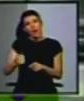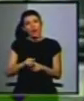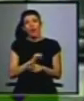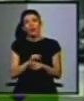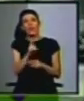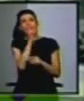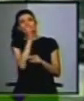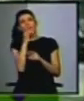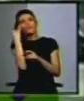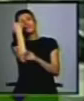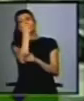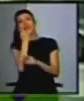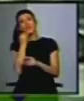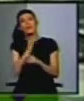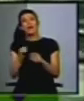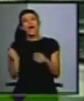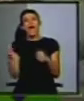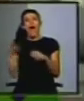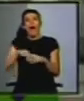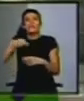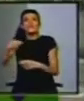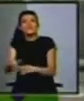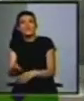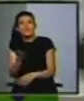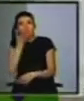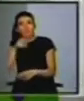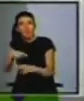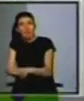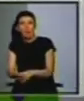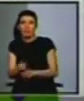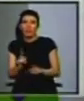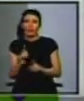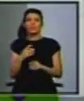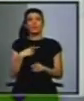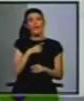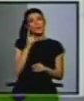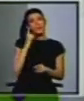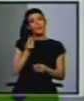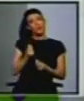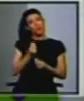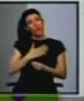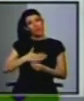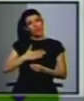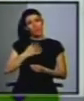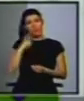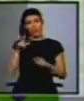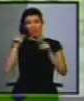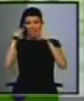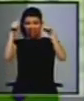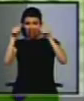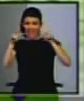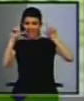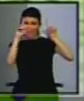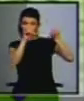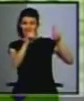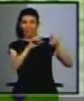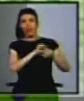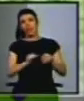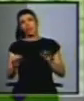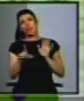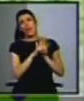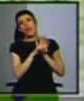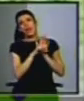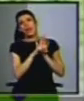ebriedad y que les pueda provocar un accidente. Pese a las supuestas buenas intenciones, el letrero está infringiendo la ley. Esto claramente